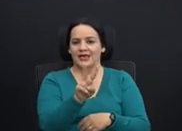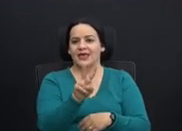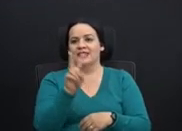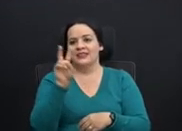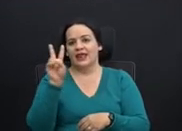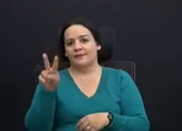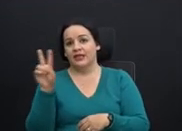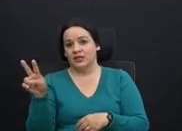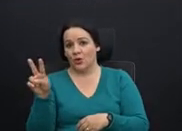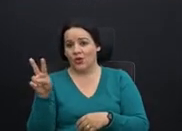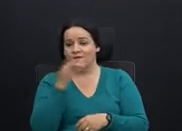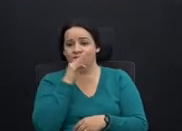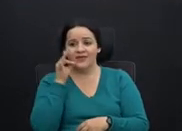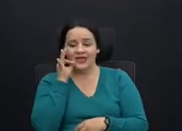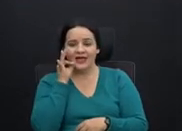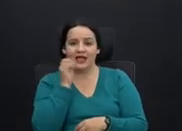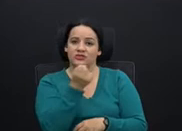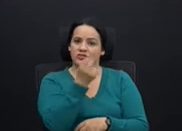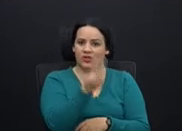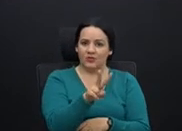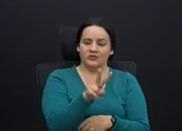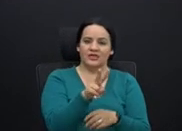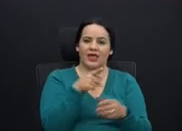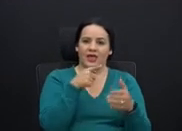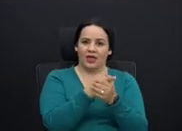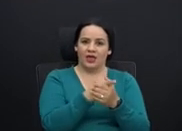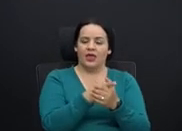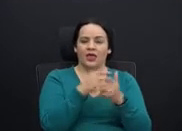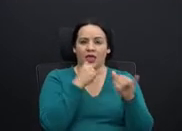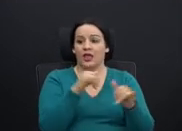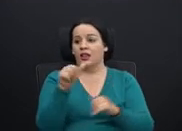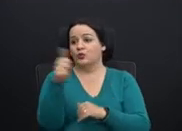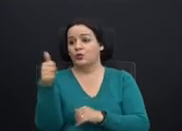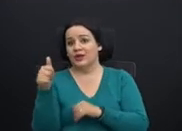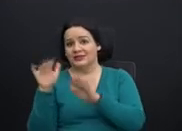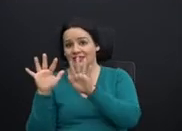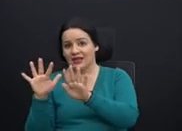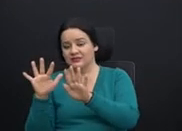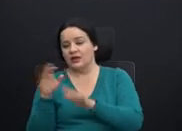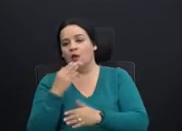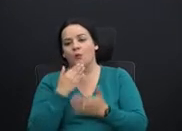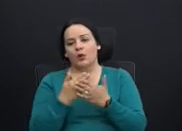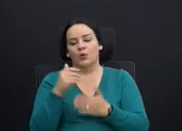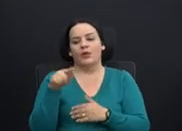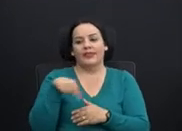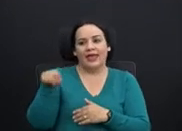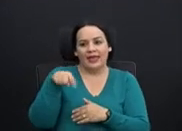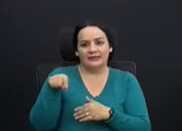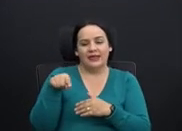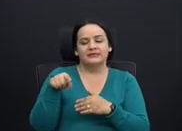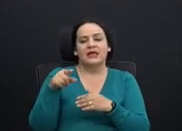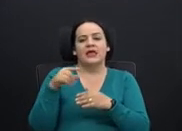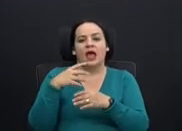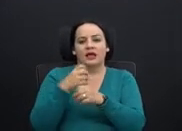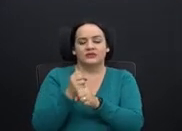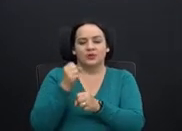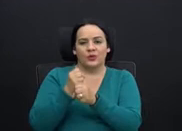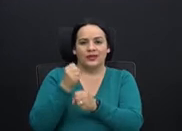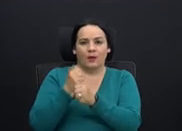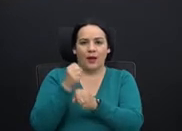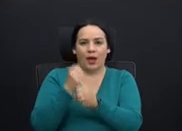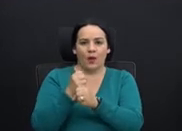señora. ¿Y de las restantes 10? Bueno, en las otras estamos haciendo todo el trabajo que hay que hacer para poder determinar